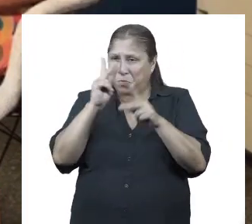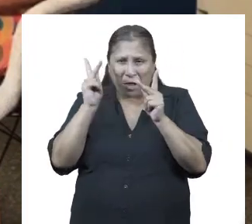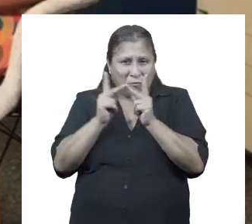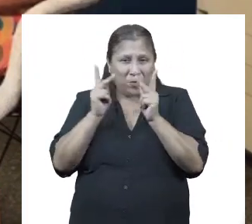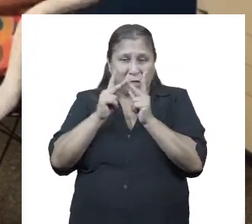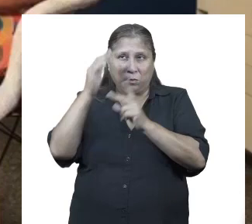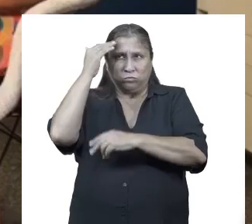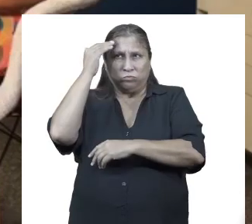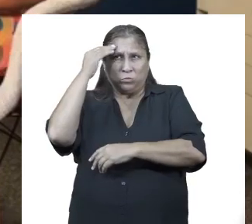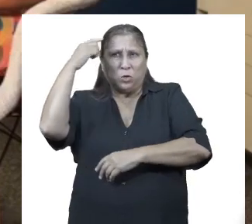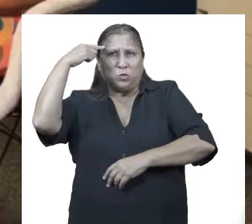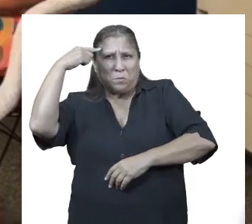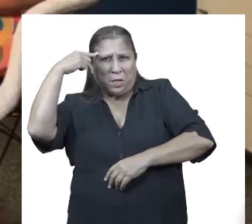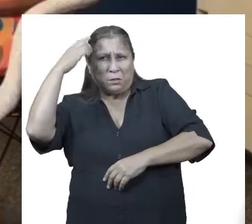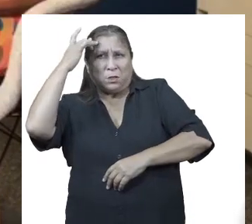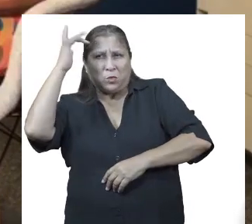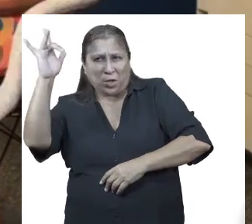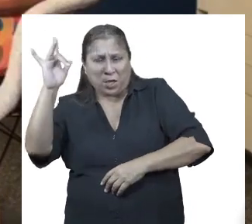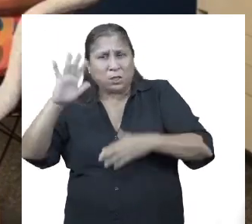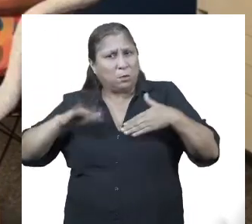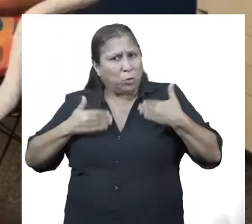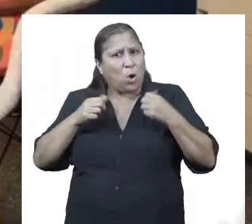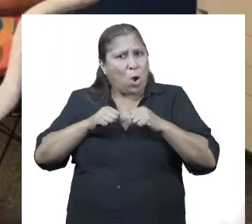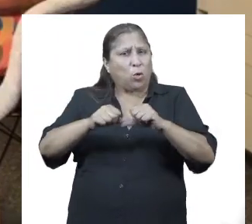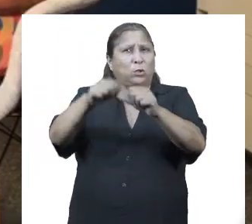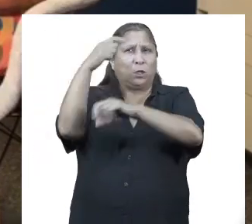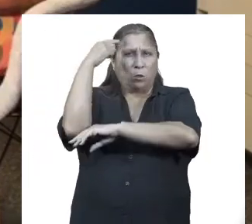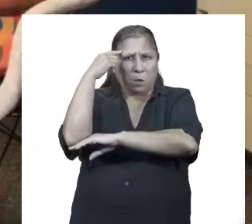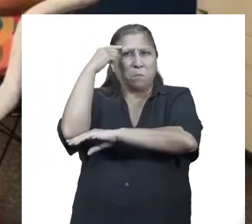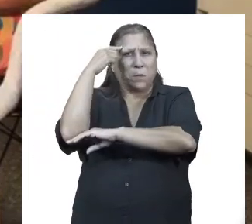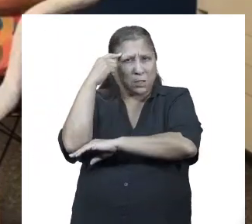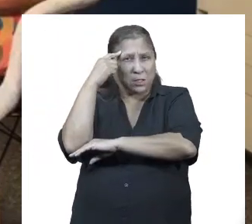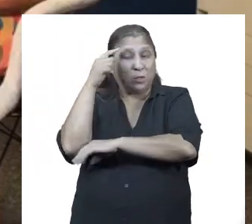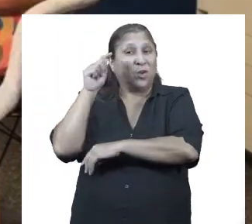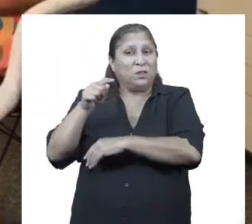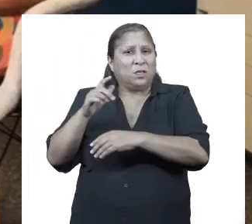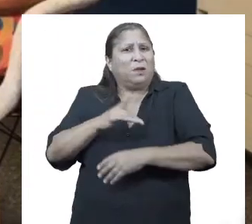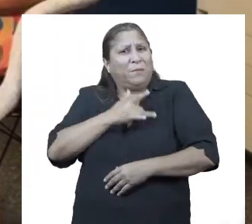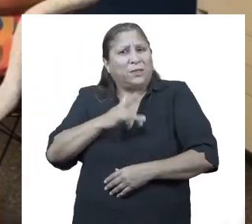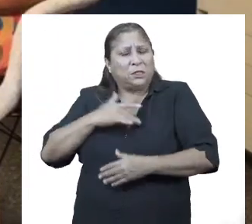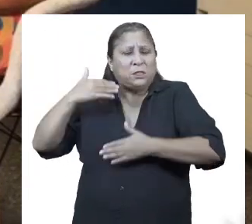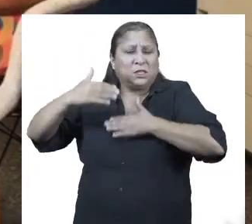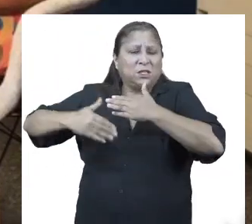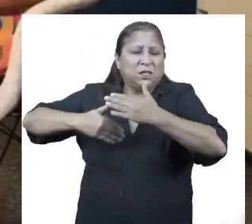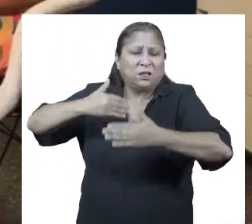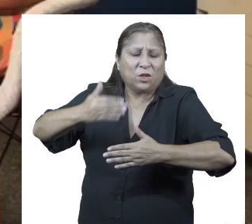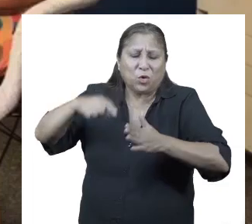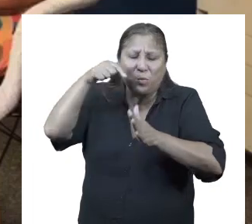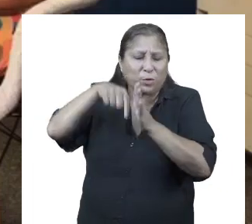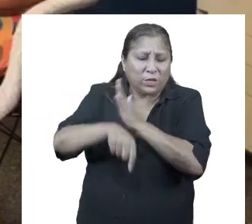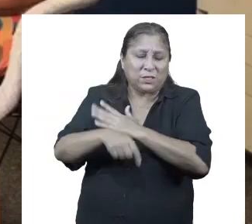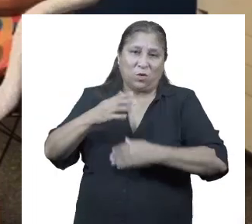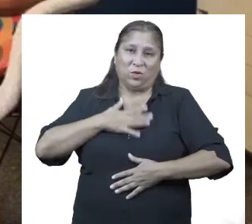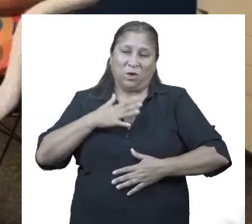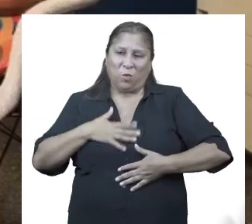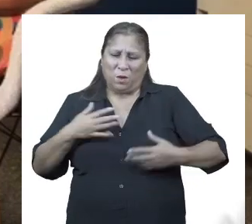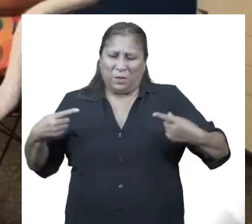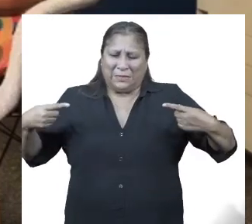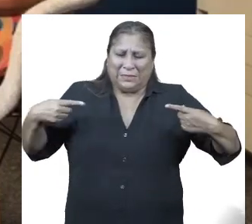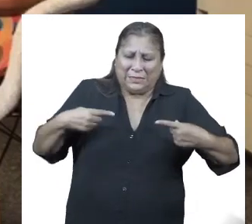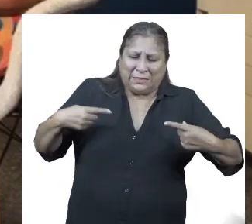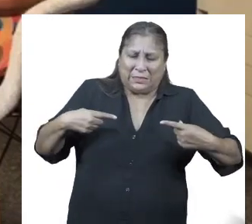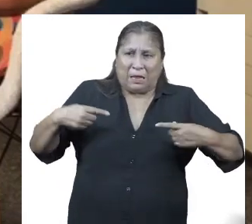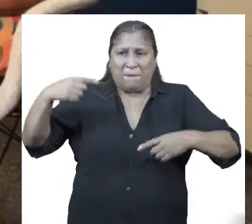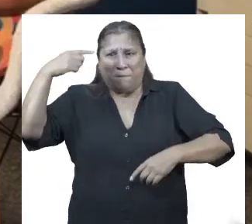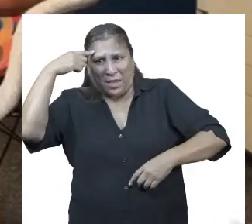funciones mentales, ¿no? Ella va a seguir consciente de ese deterioro progresivo del cuerpo, ¿no? Hay un conflicto ahí entre la